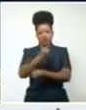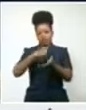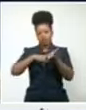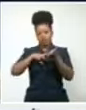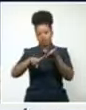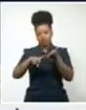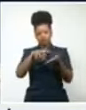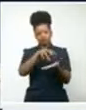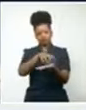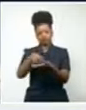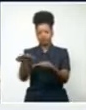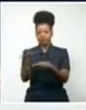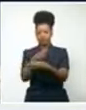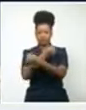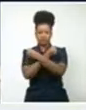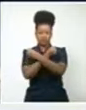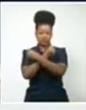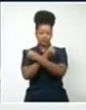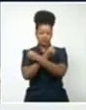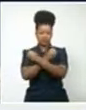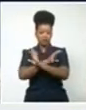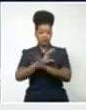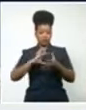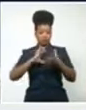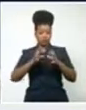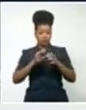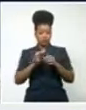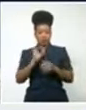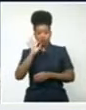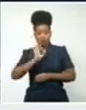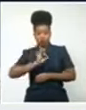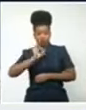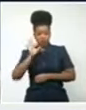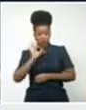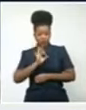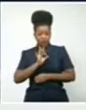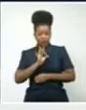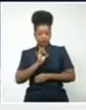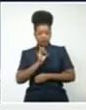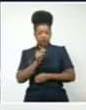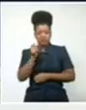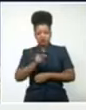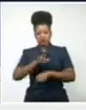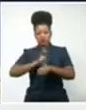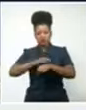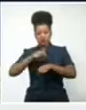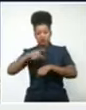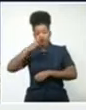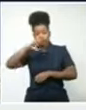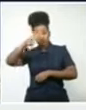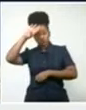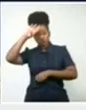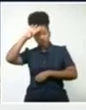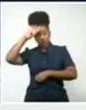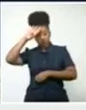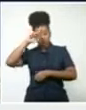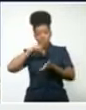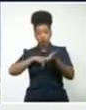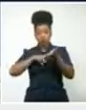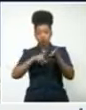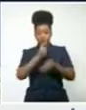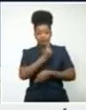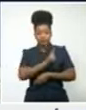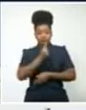territorio. De esta forma, la tasa de casos confirmados en Cuba por provincia en los